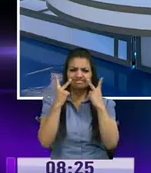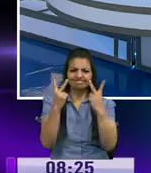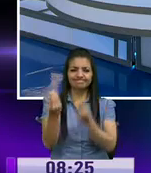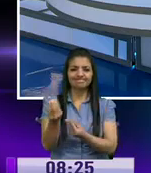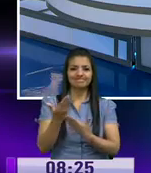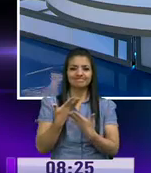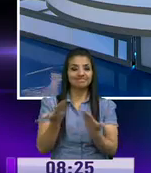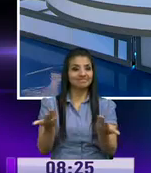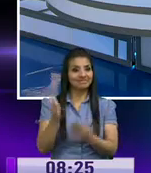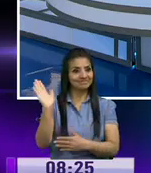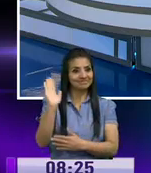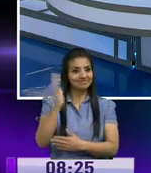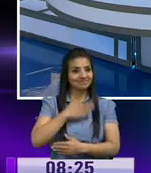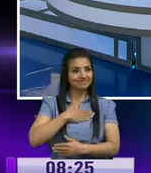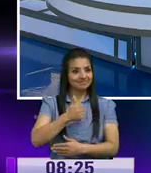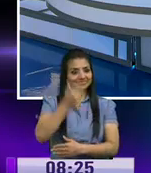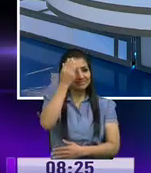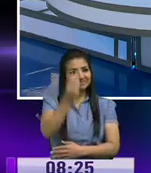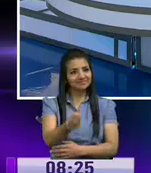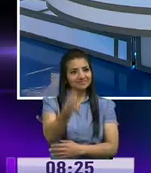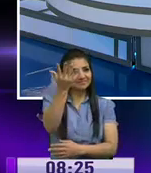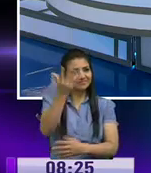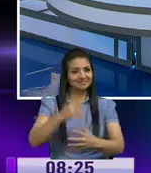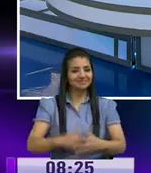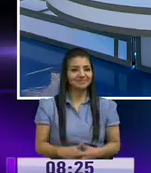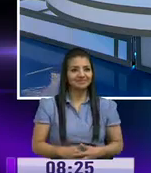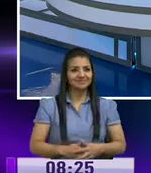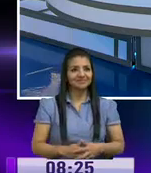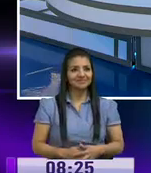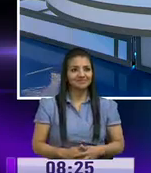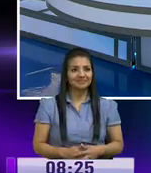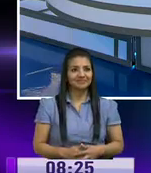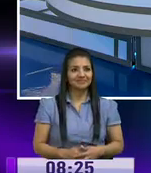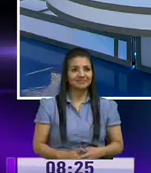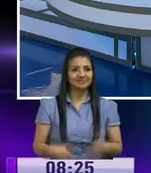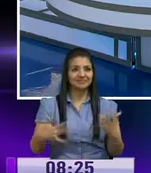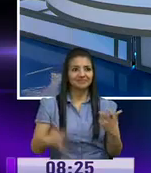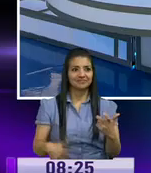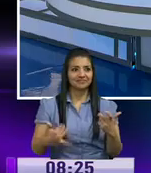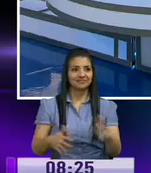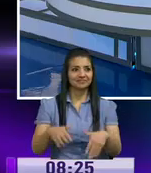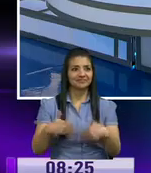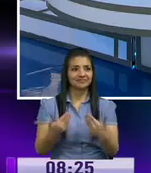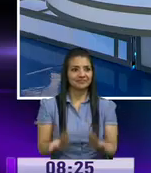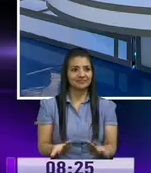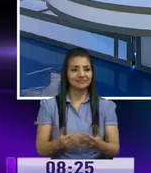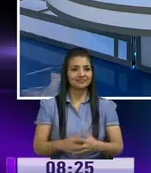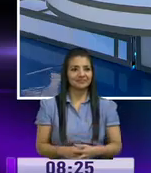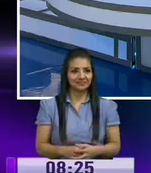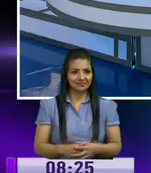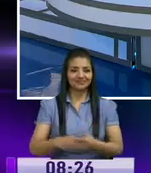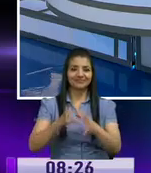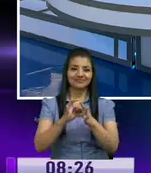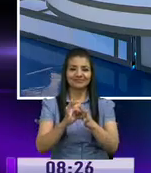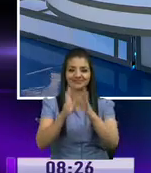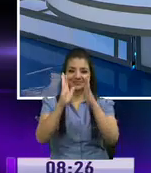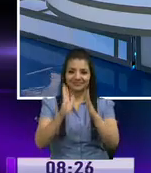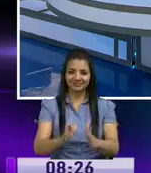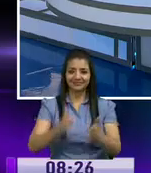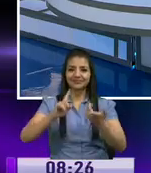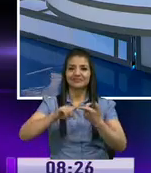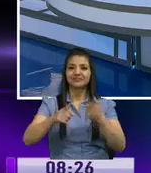la Sofi? Hola Sofi, buenos días. Hola Sofi, a ver cómo son estas las serenatas y el fandango. Compañeros, amigos, que tengan